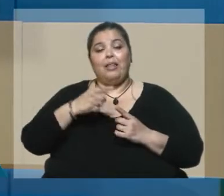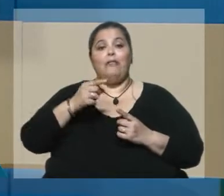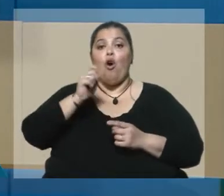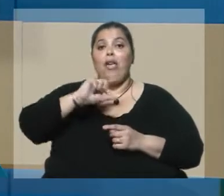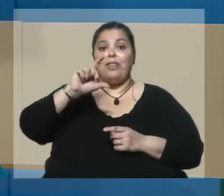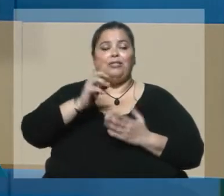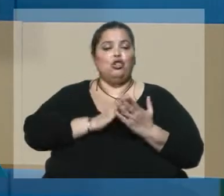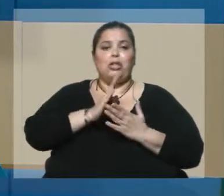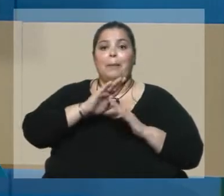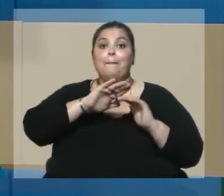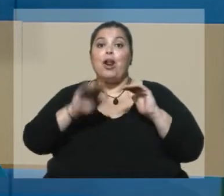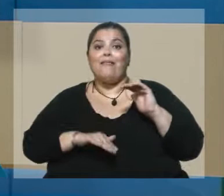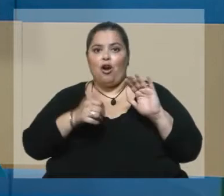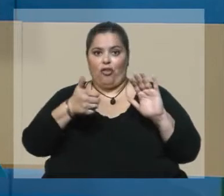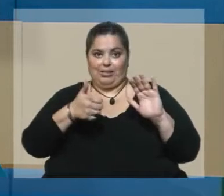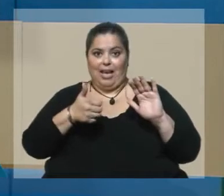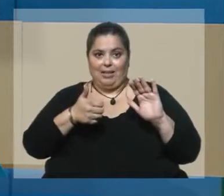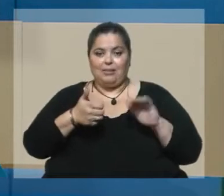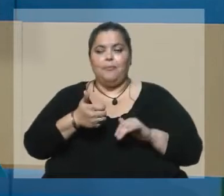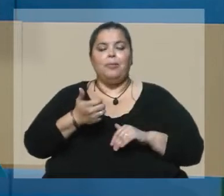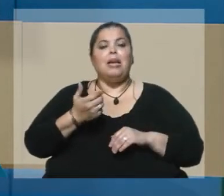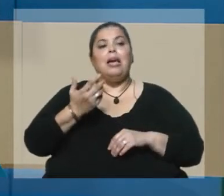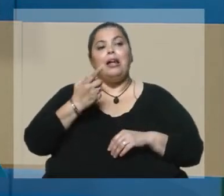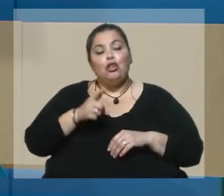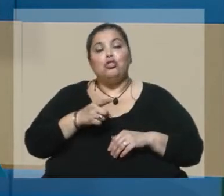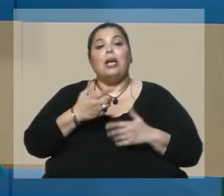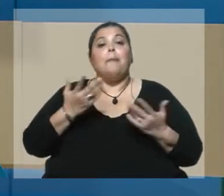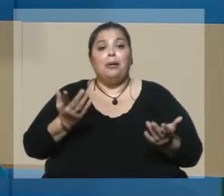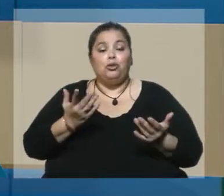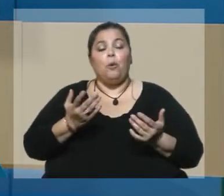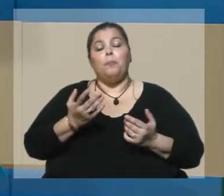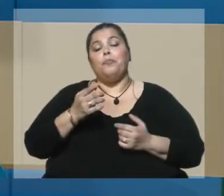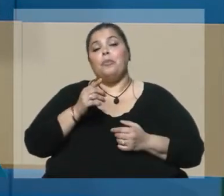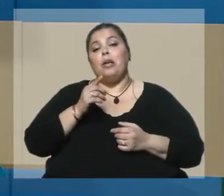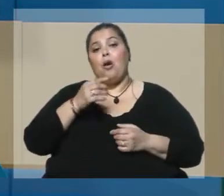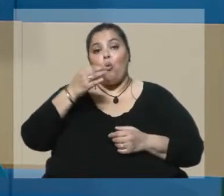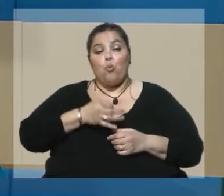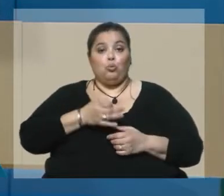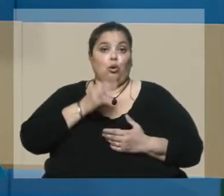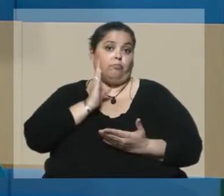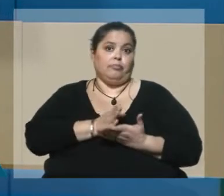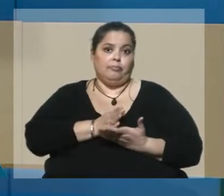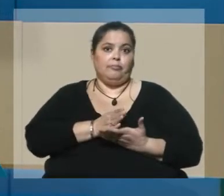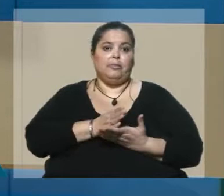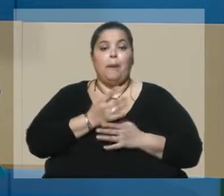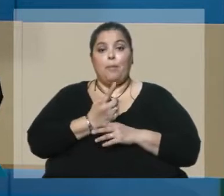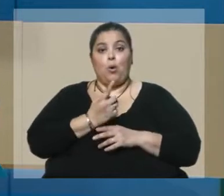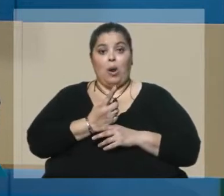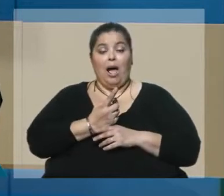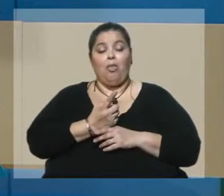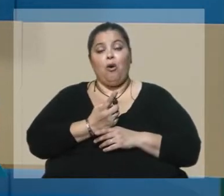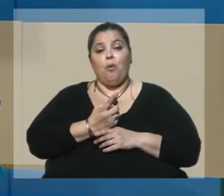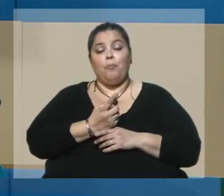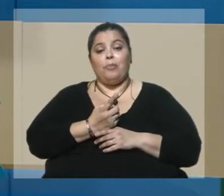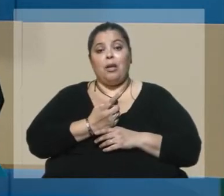abajo del 6 que es el nuevo techo lo que sucedió en el medio es que tuvimos por parte por un lado de lo que